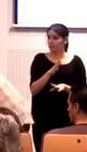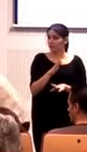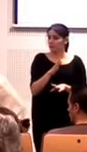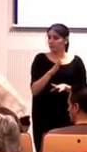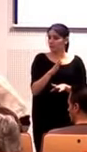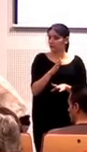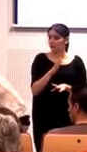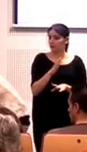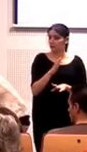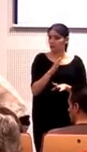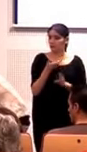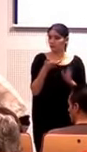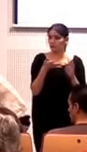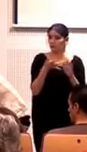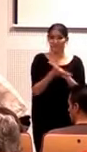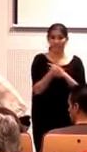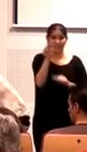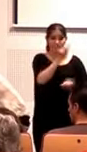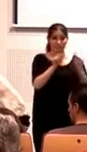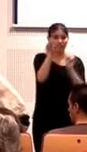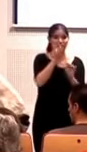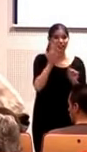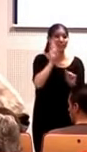ya no se considera infeccioso,